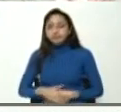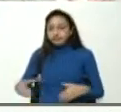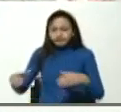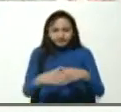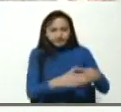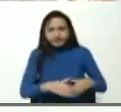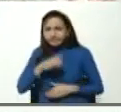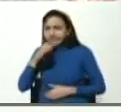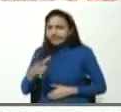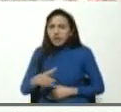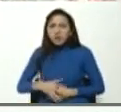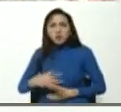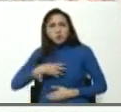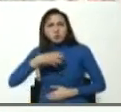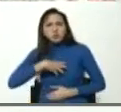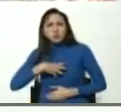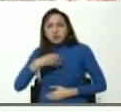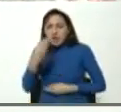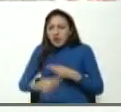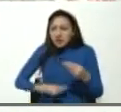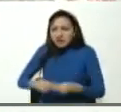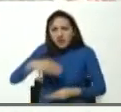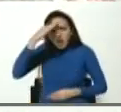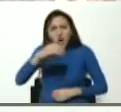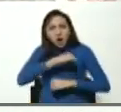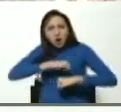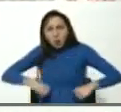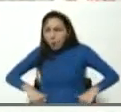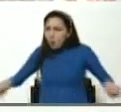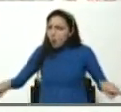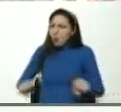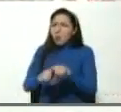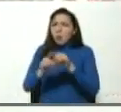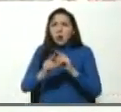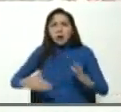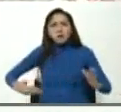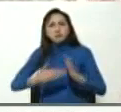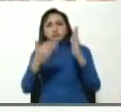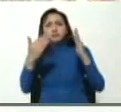podría pretender que los militares fueron unos únicos